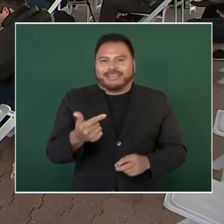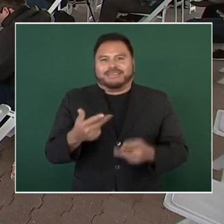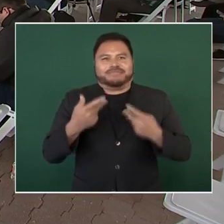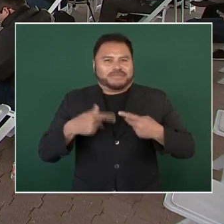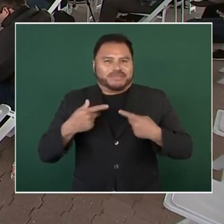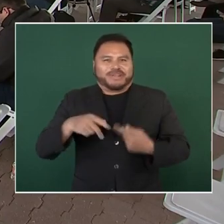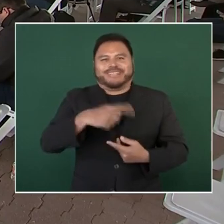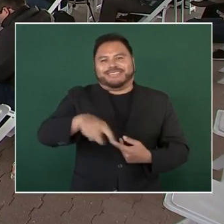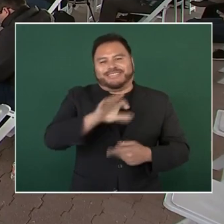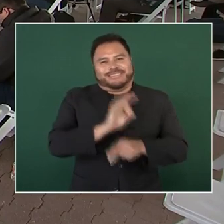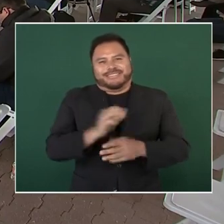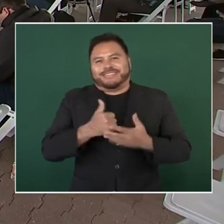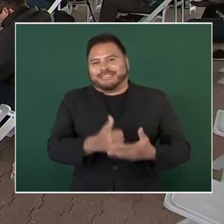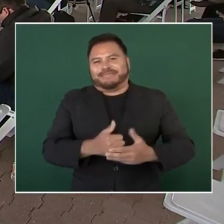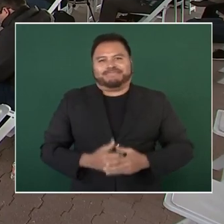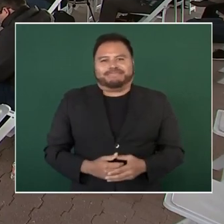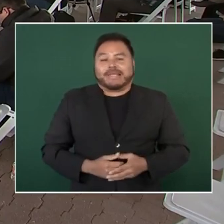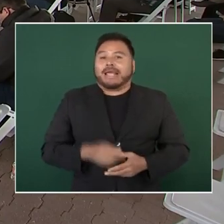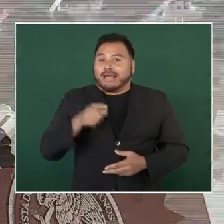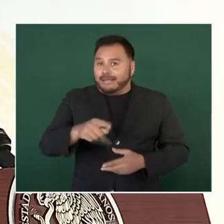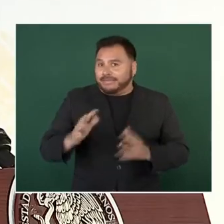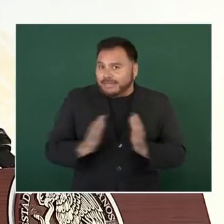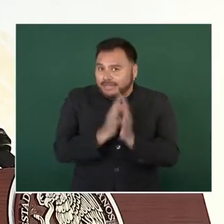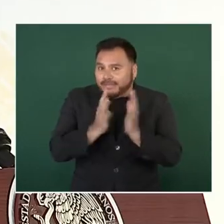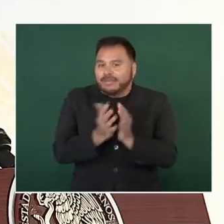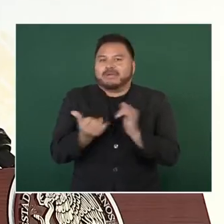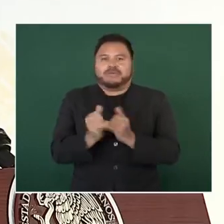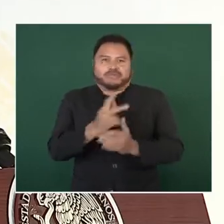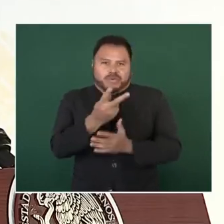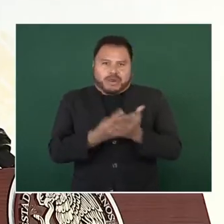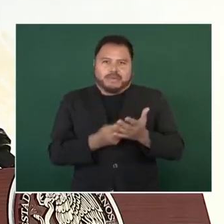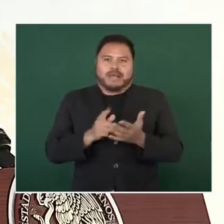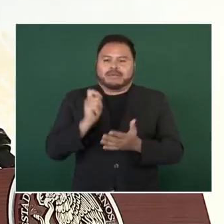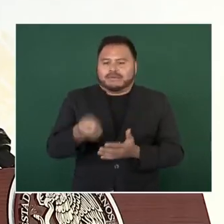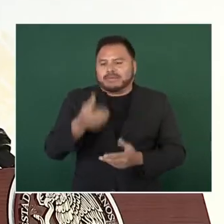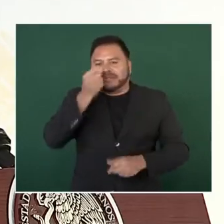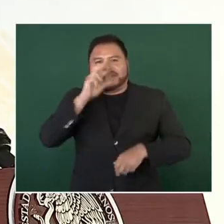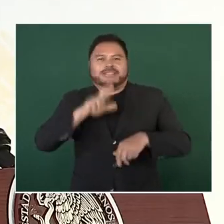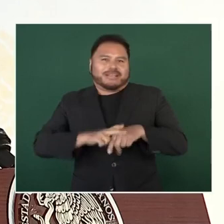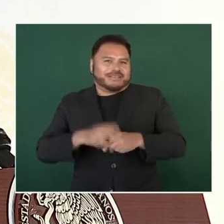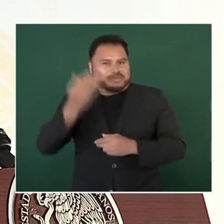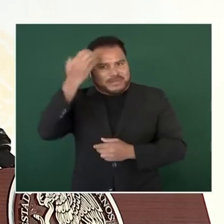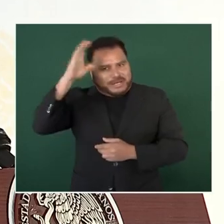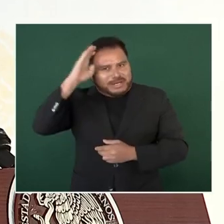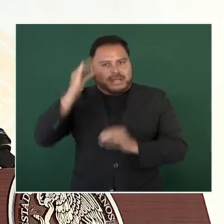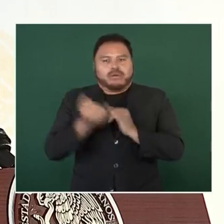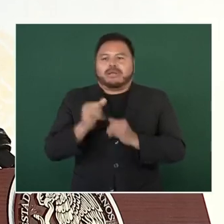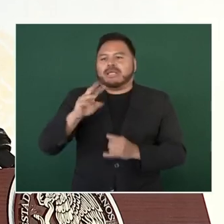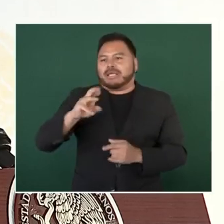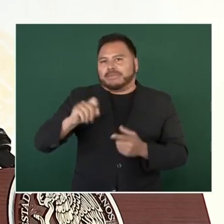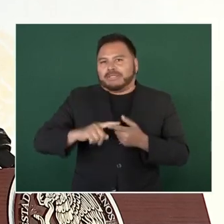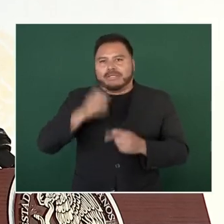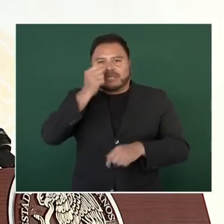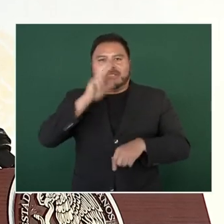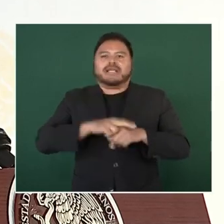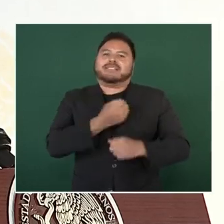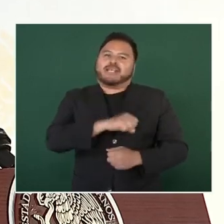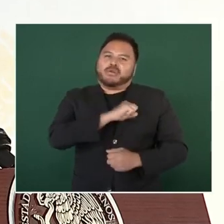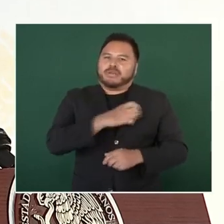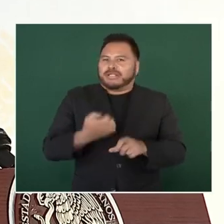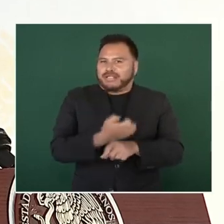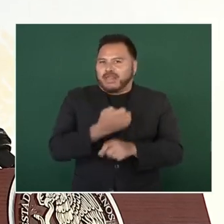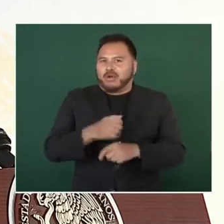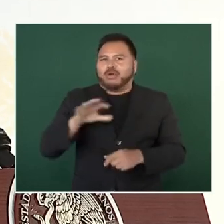6.957 personas. Aquí participan en este programa la Secretaría de Marina, el IMSS, la Secretaría de Salud del Estado